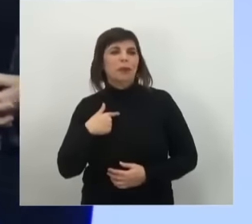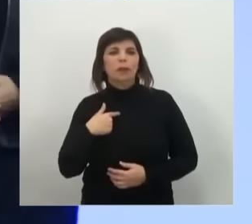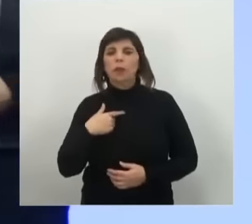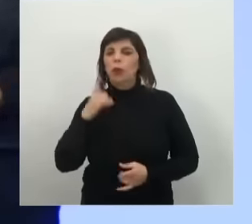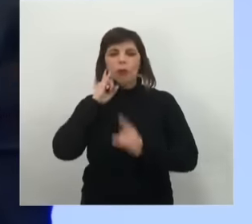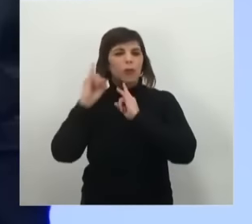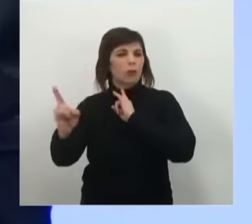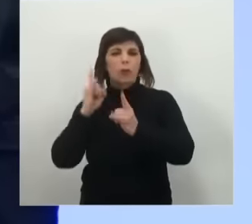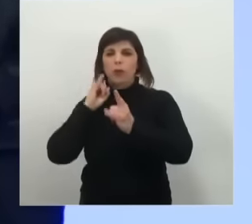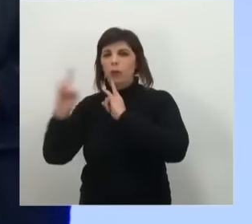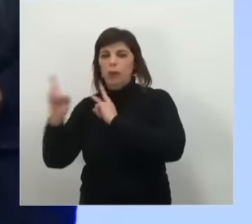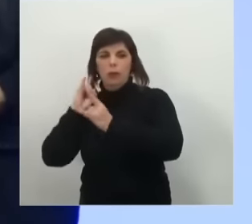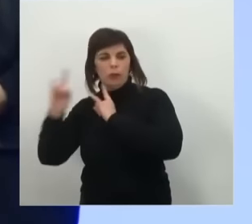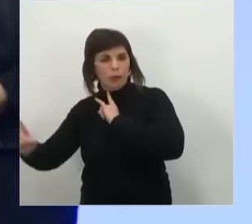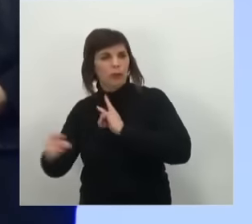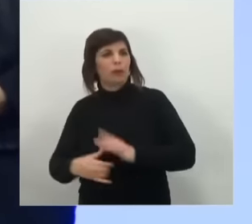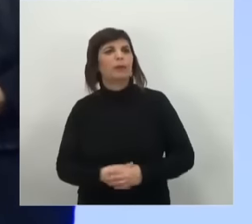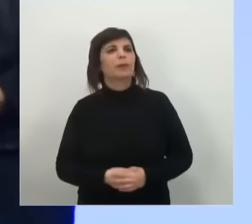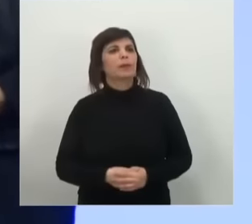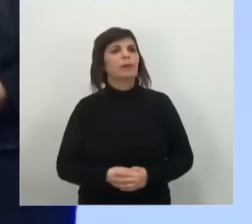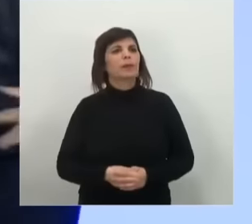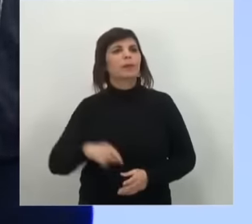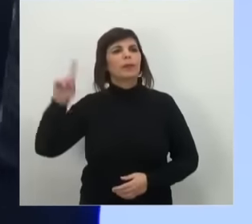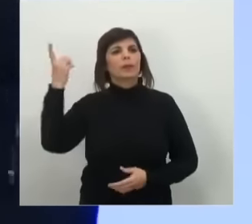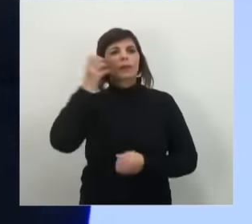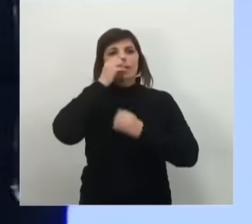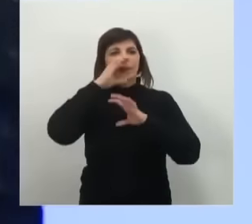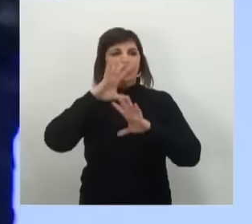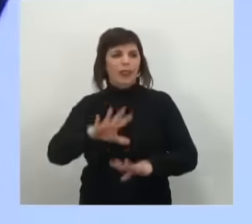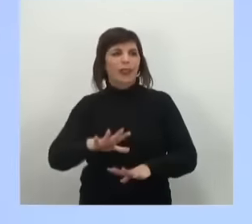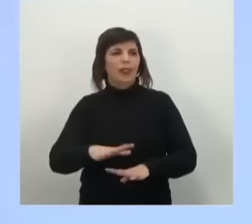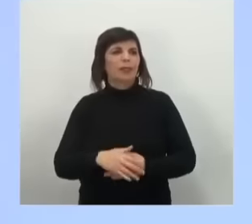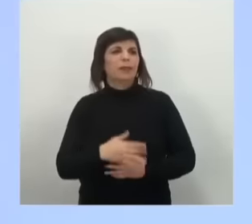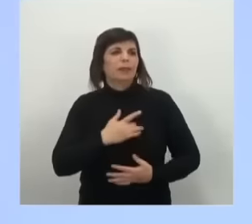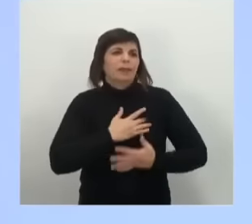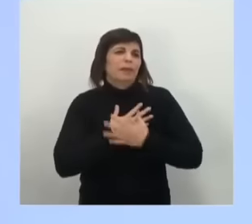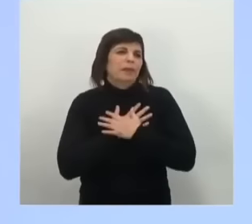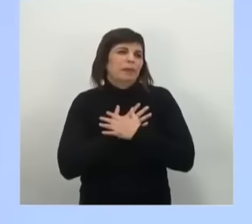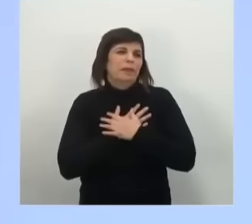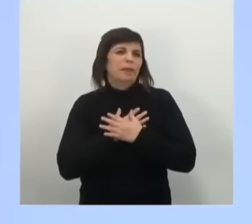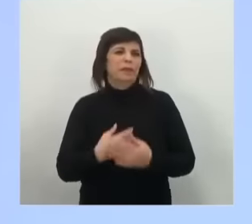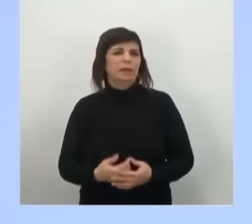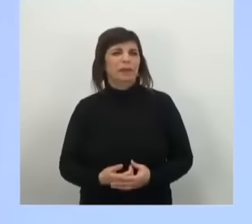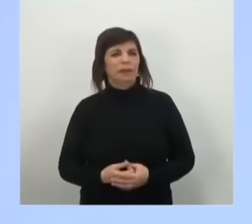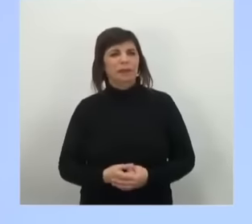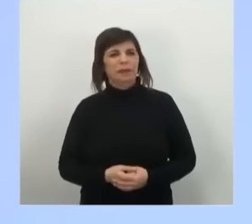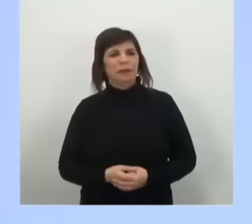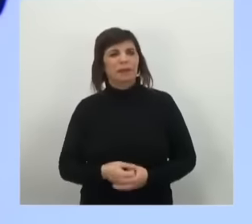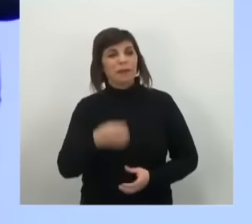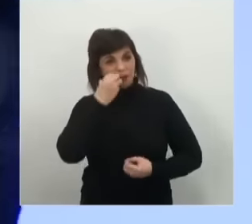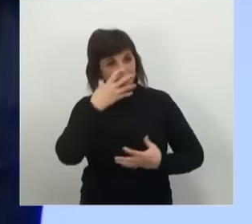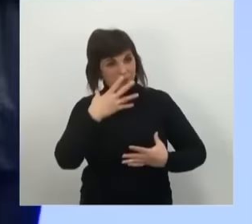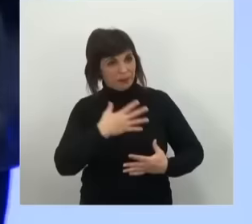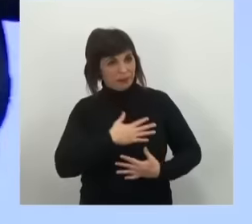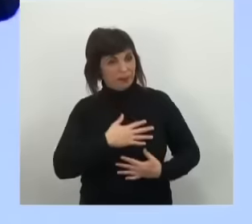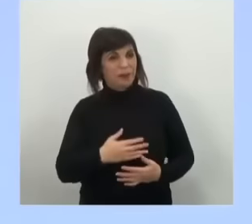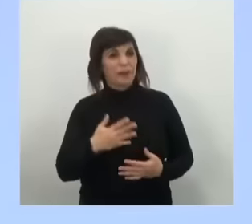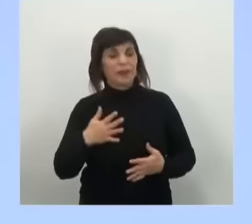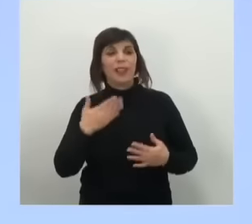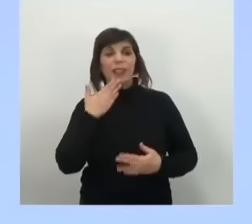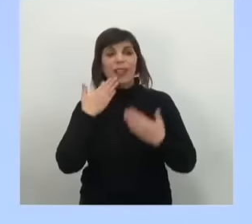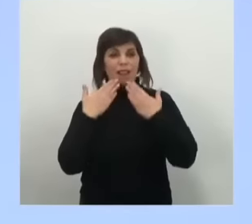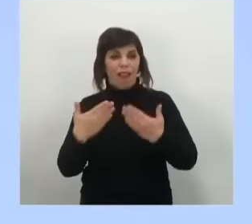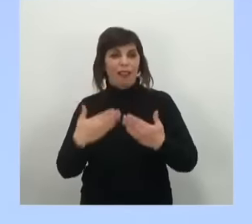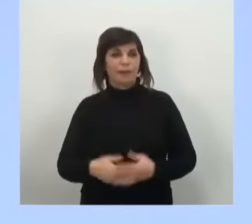responder todas las preguntas Dios te bendiga pastor te amamos Qué bueno Gracias